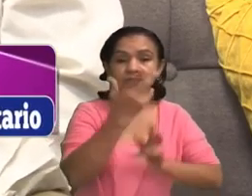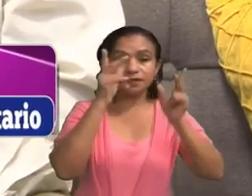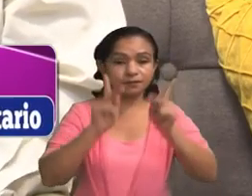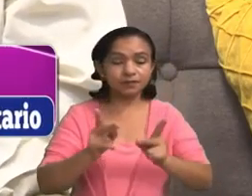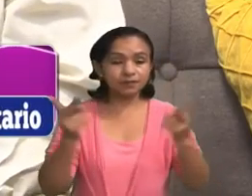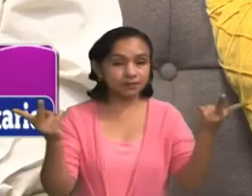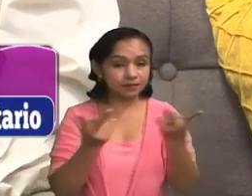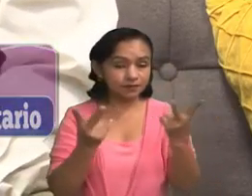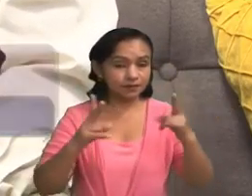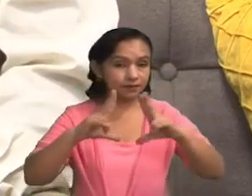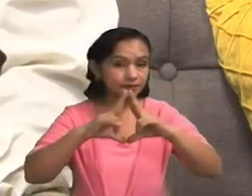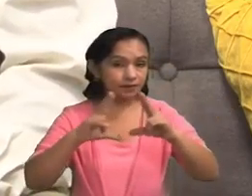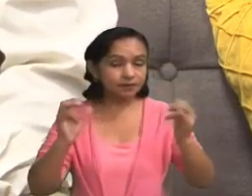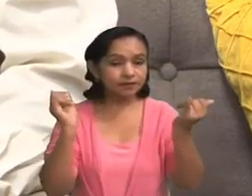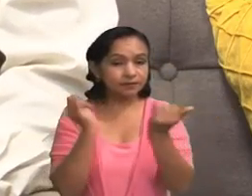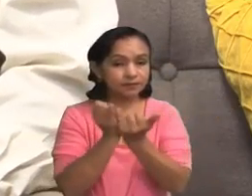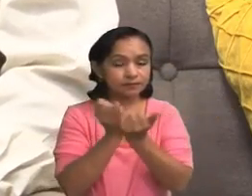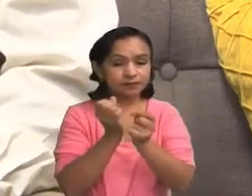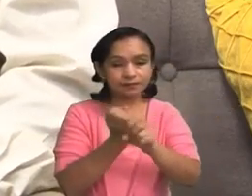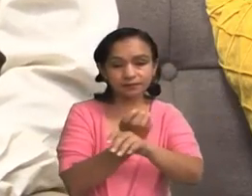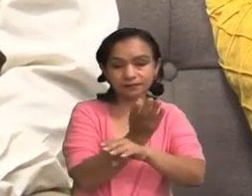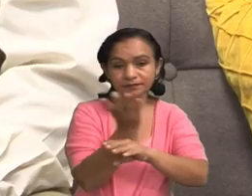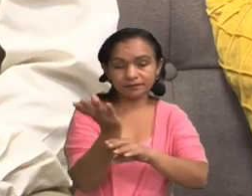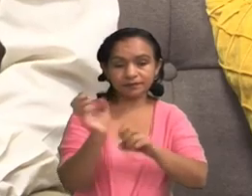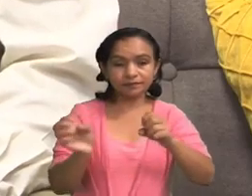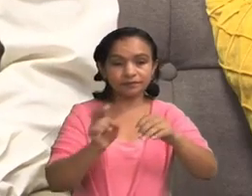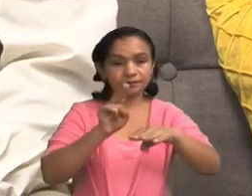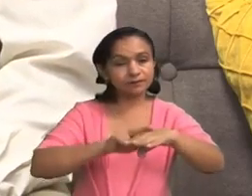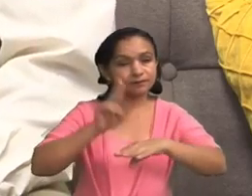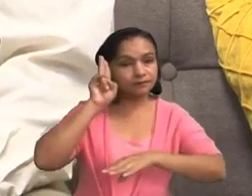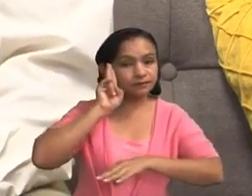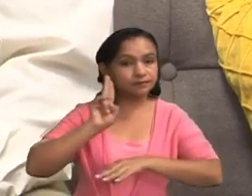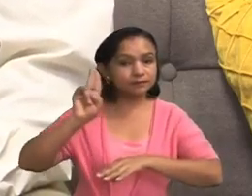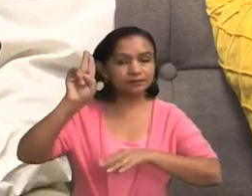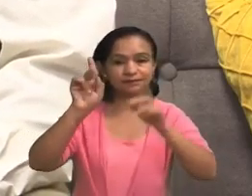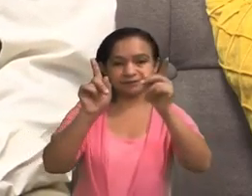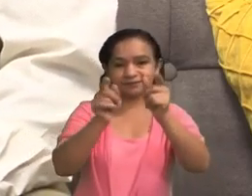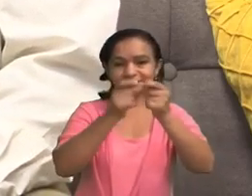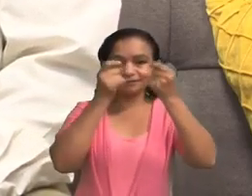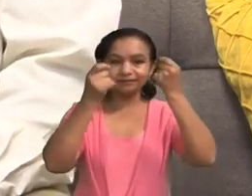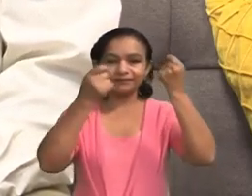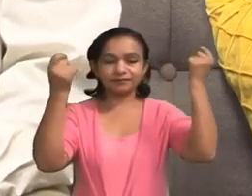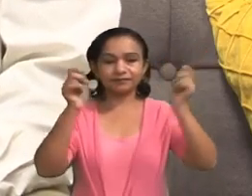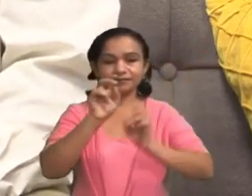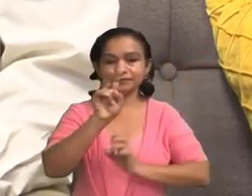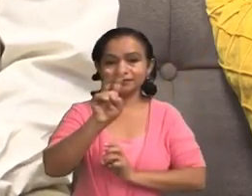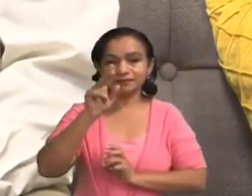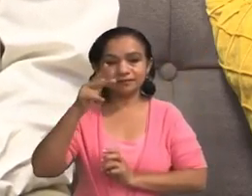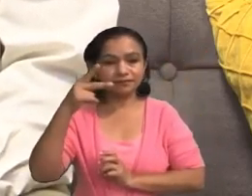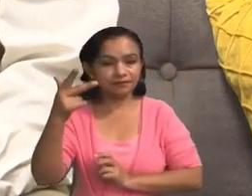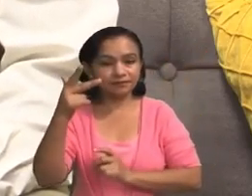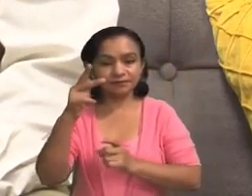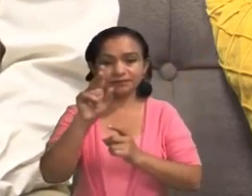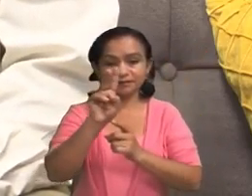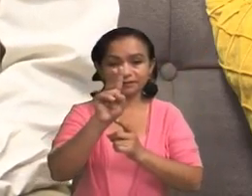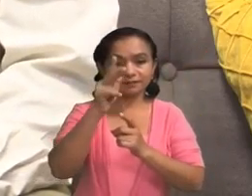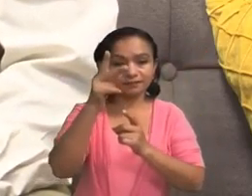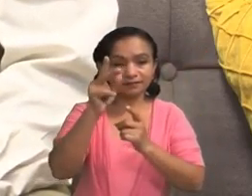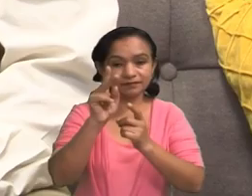Así es. El Consejo Nacional de Universidades va a estar celebrando este 28 y 29